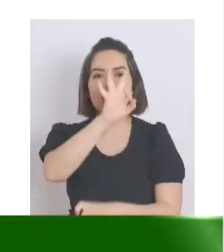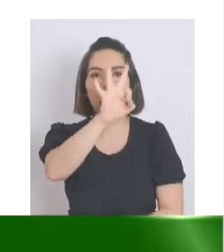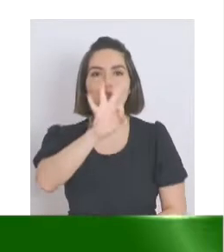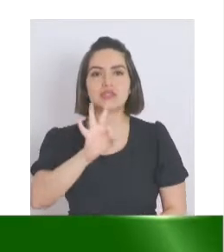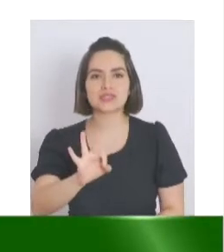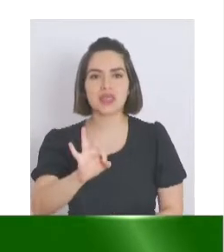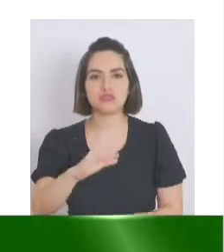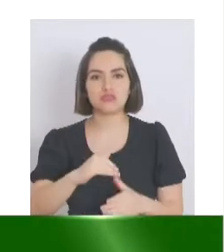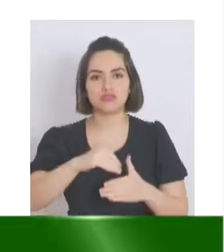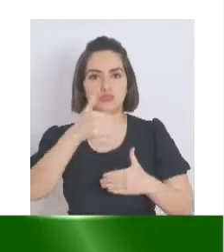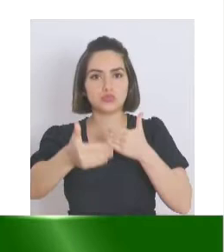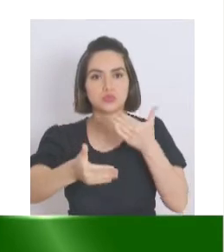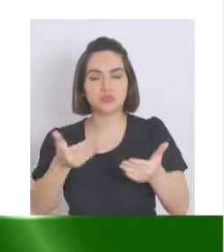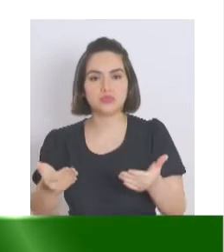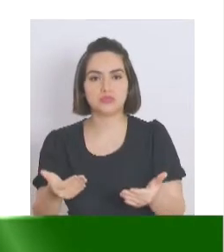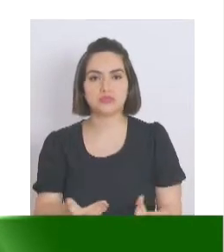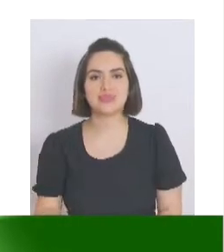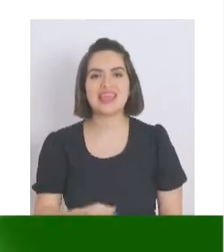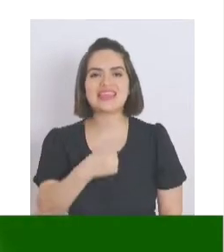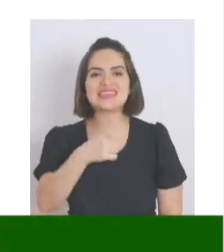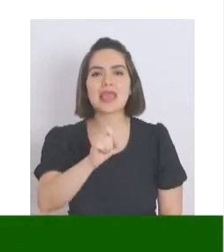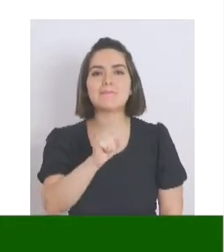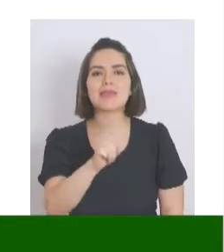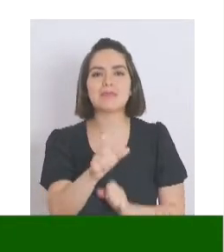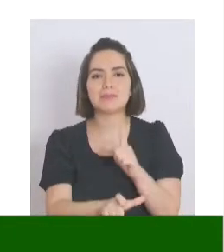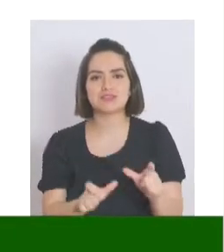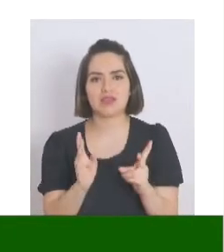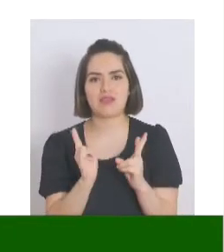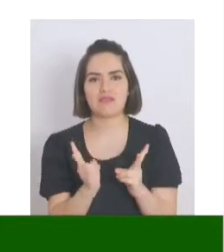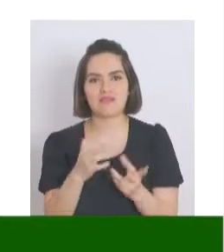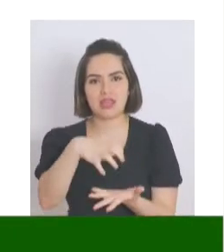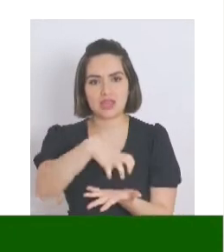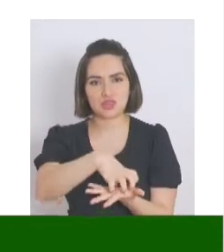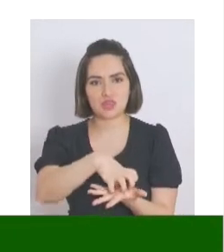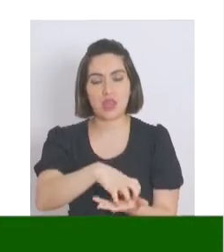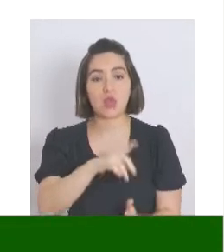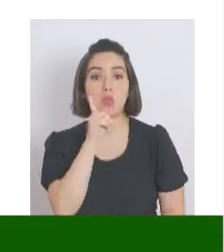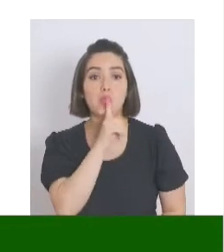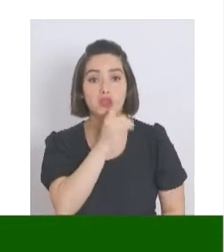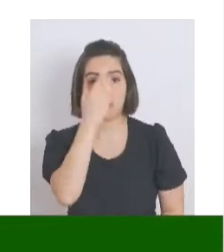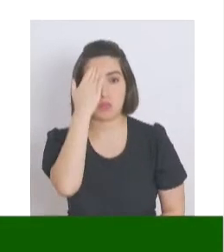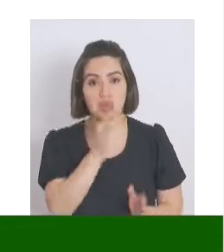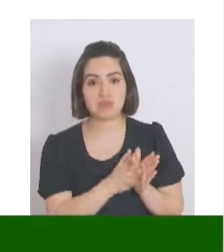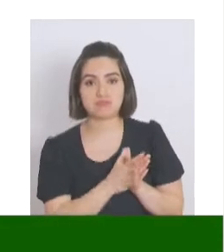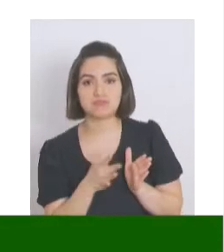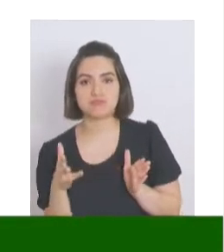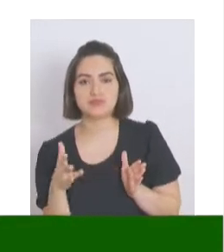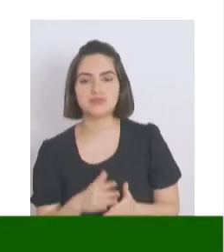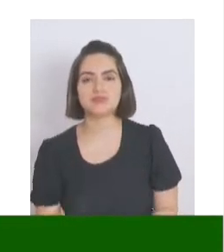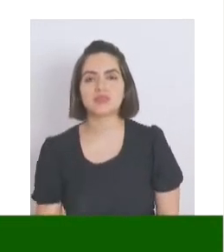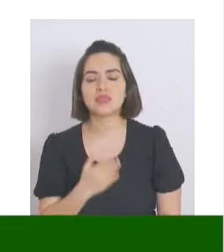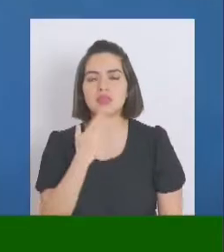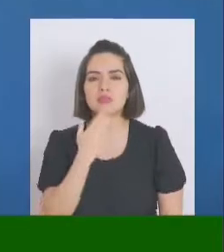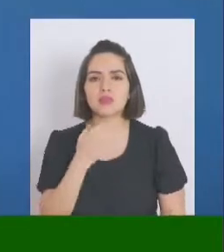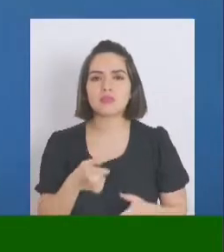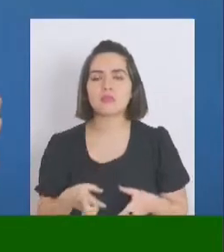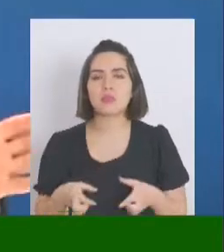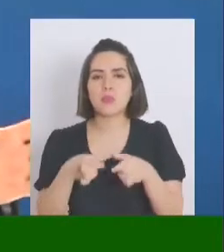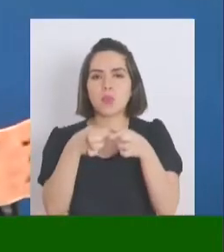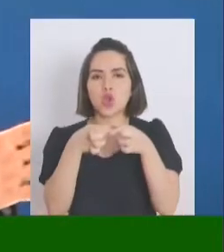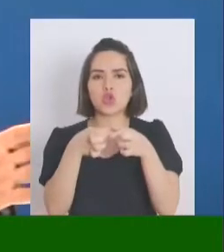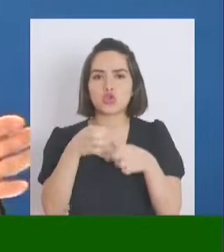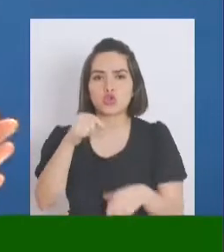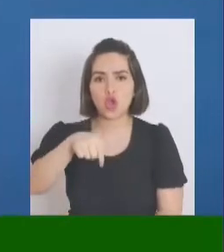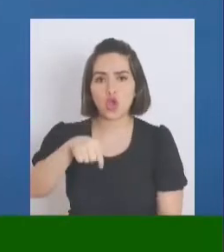los casos por 100.000 habitantes en los últimos días. Además de esto, Pucón hoy día, y